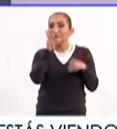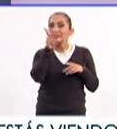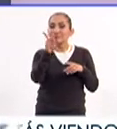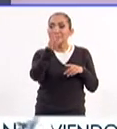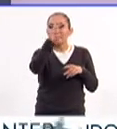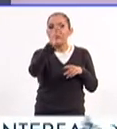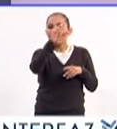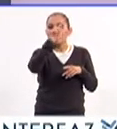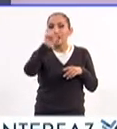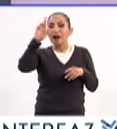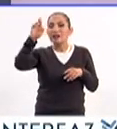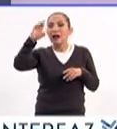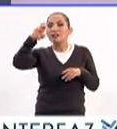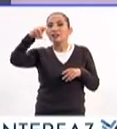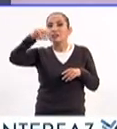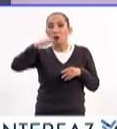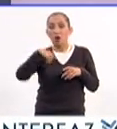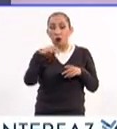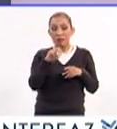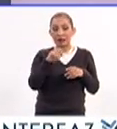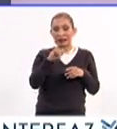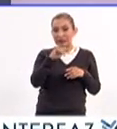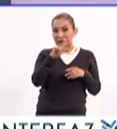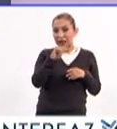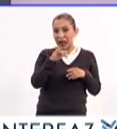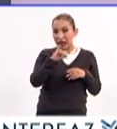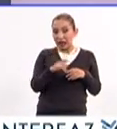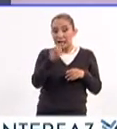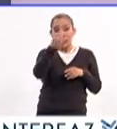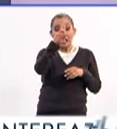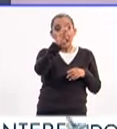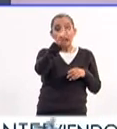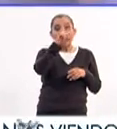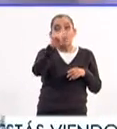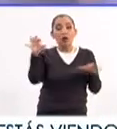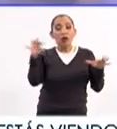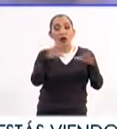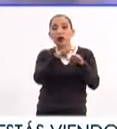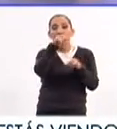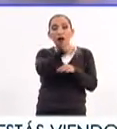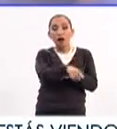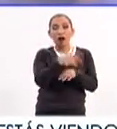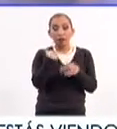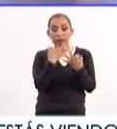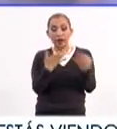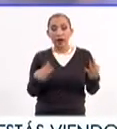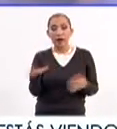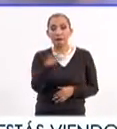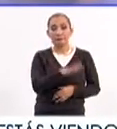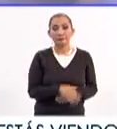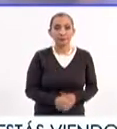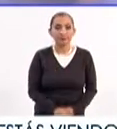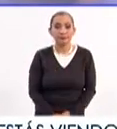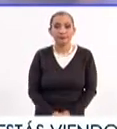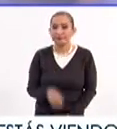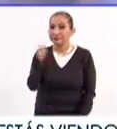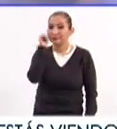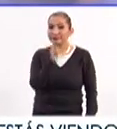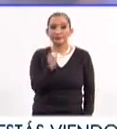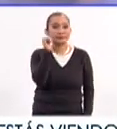y de racismo, de mestizaje, pero sobre todo de racismo, tiene que ver con una cuestión de territorio. Siempre que